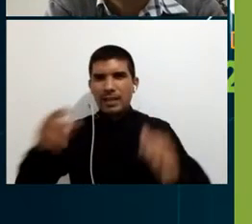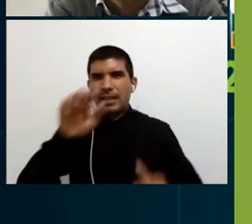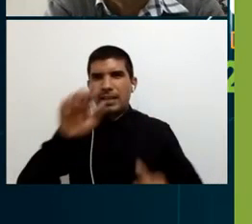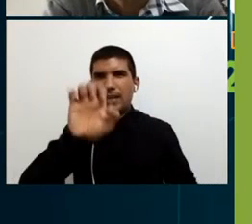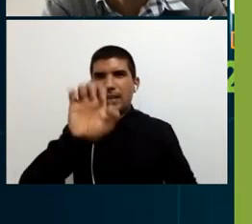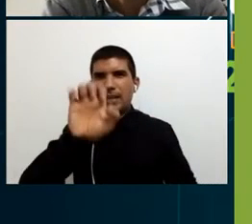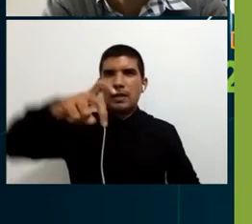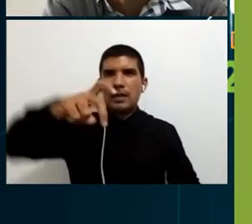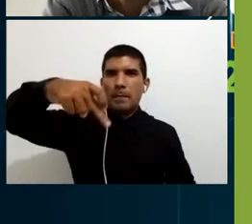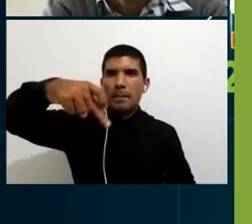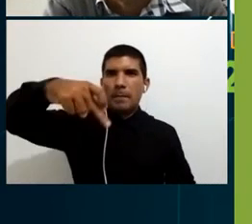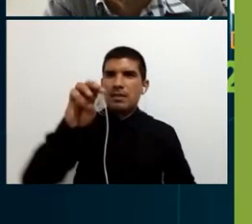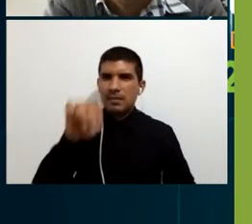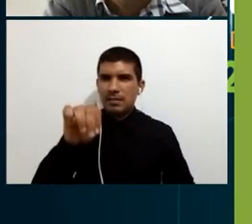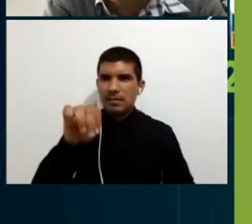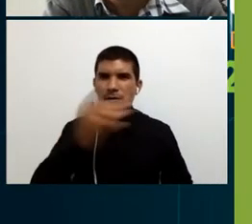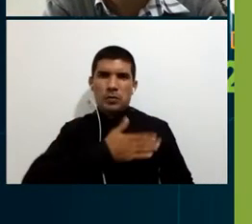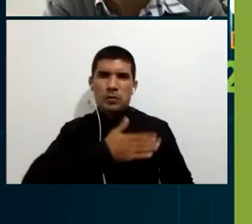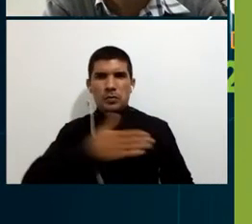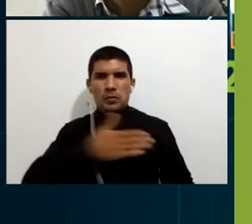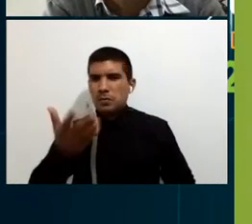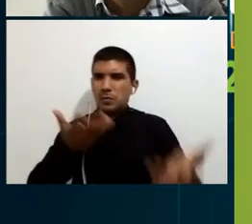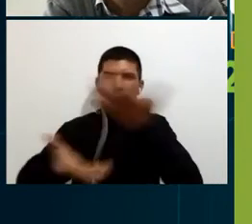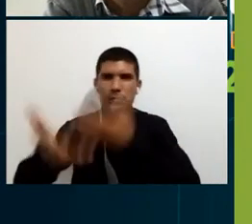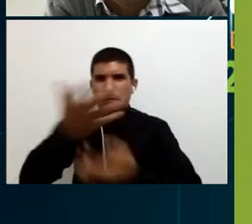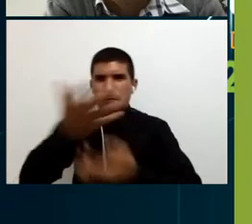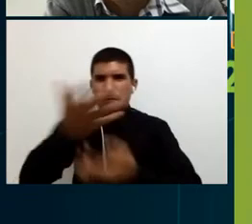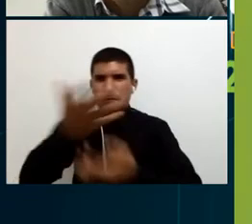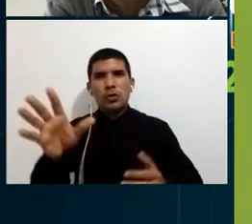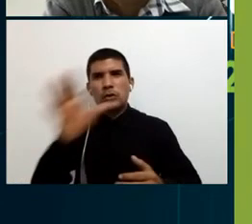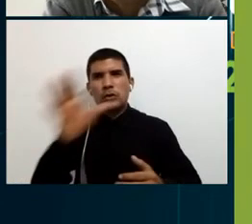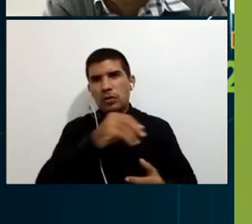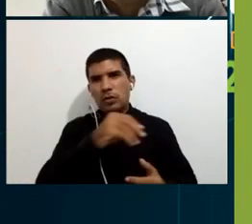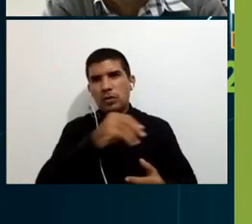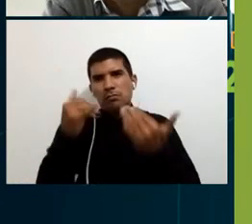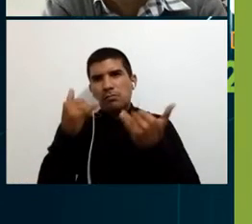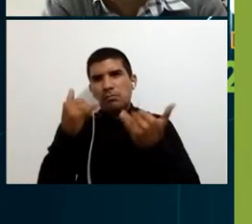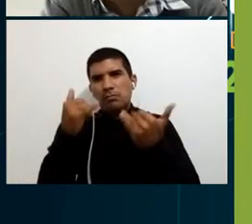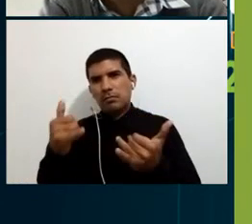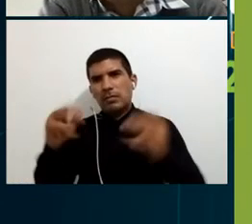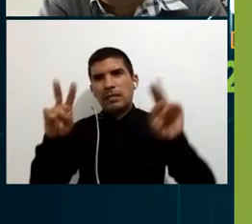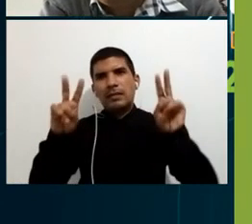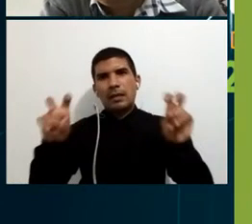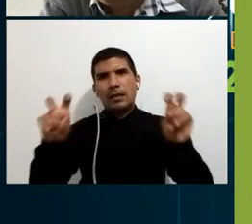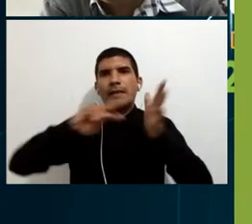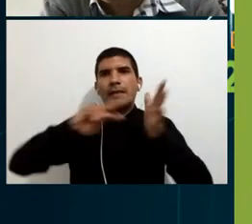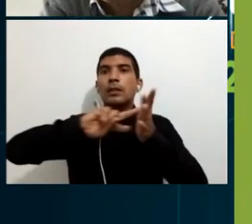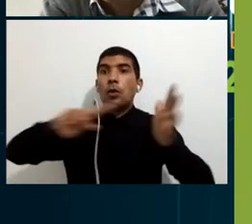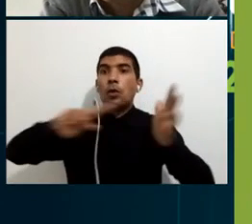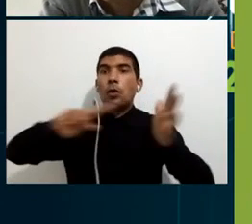de compartir con ustedes un ratico para hablar de la tecnología como un habilitador de la innovación y el cambio.